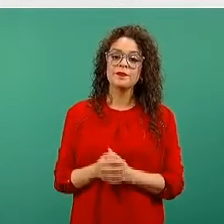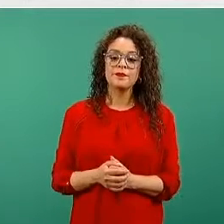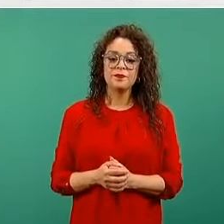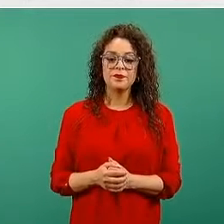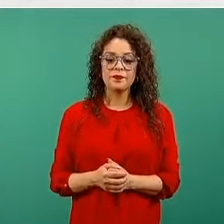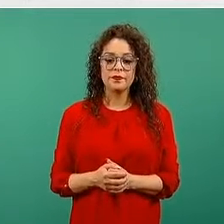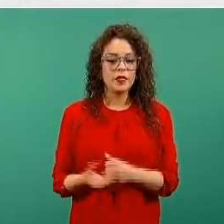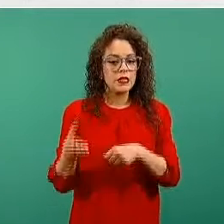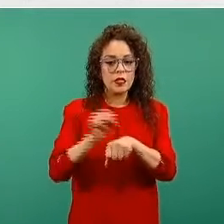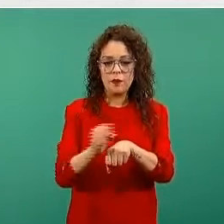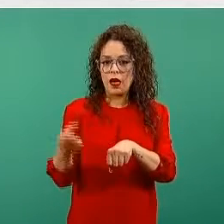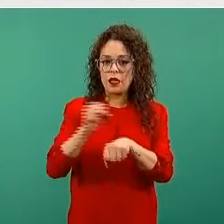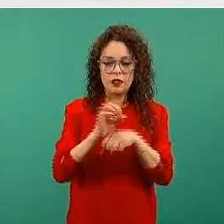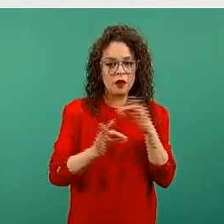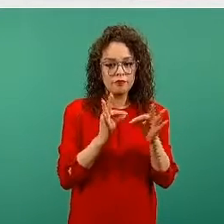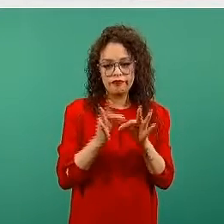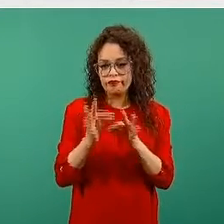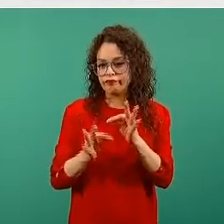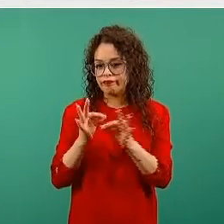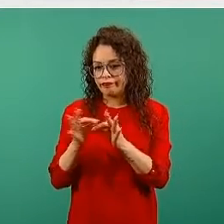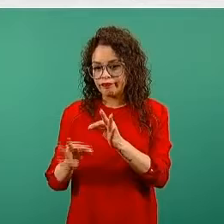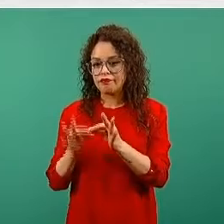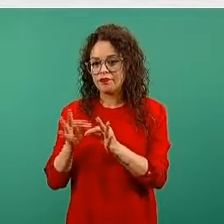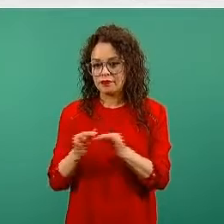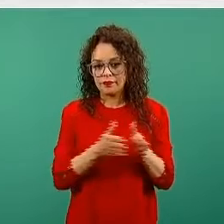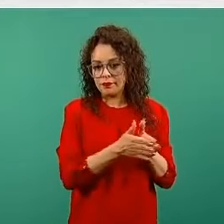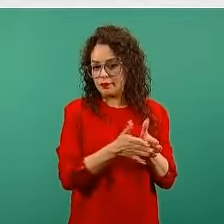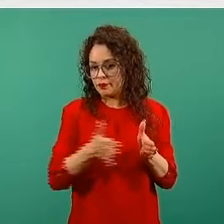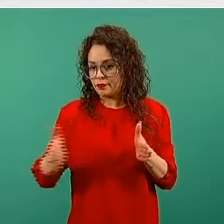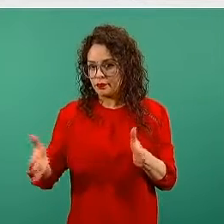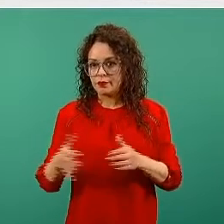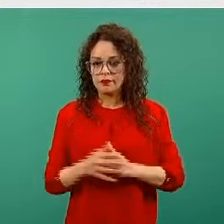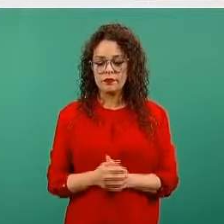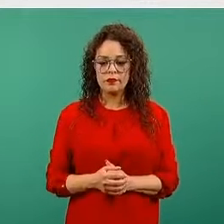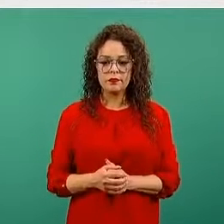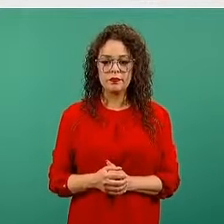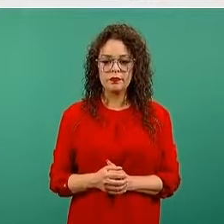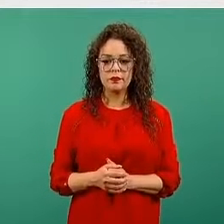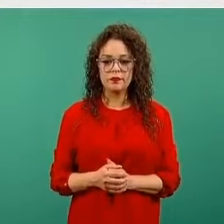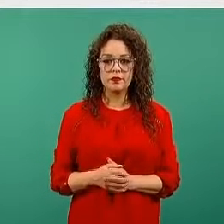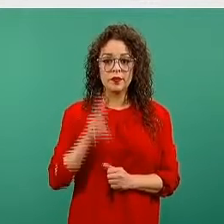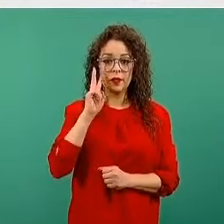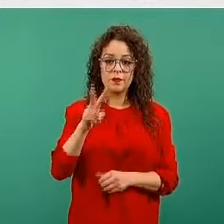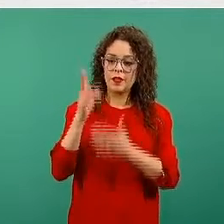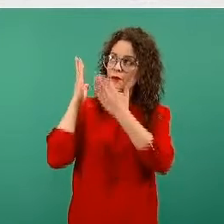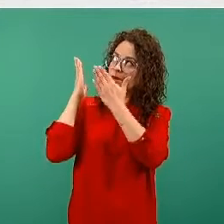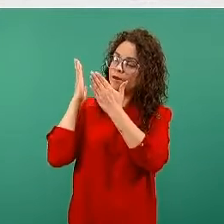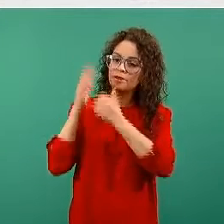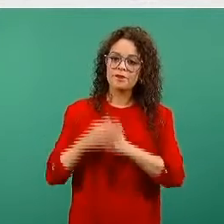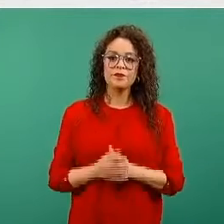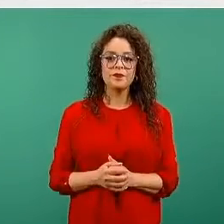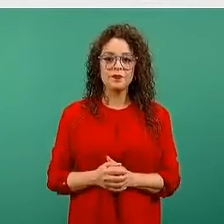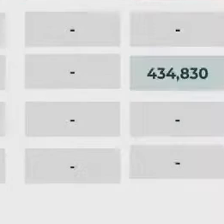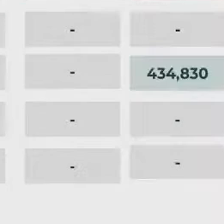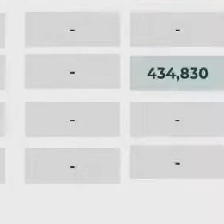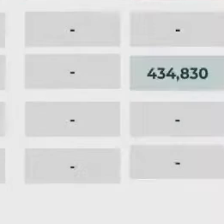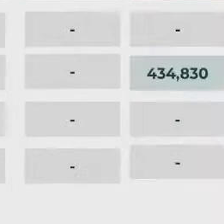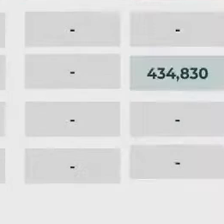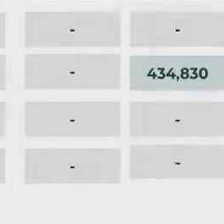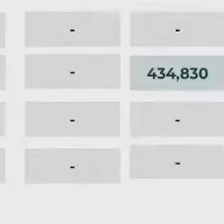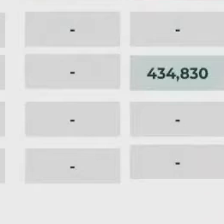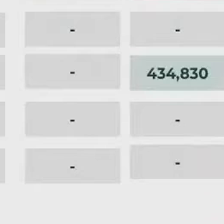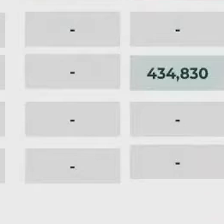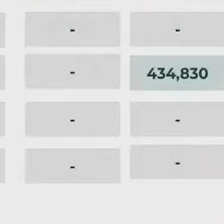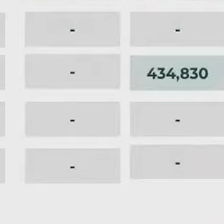todas las semanas y algunos recordatorios a lo largo de la semana el calendario de vacunas que llegan del extranjero o